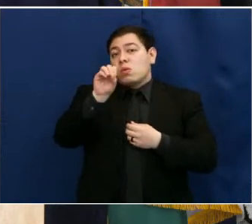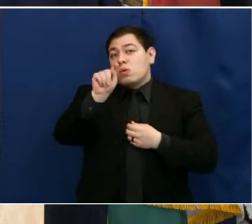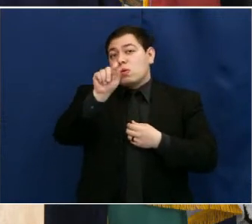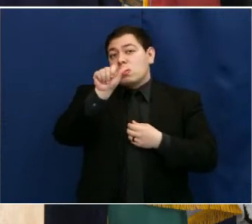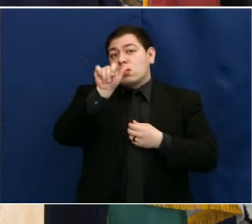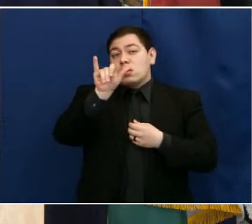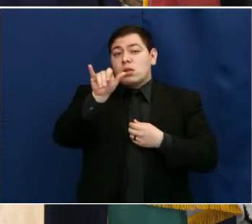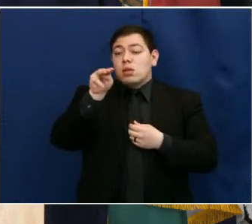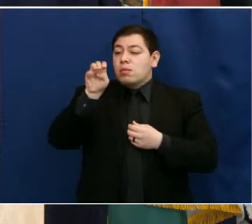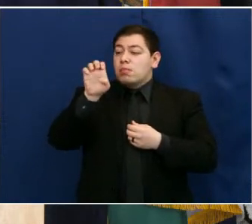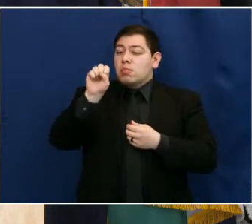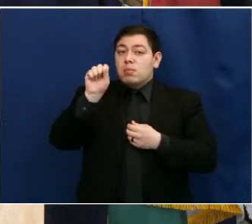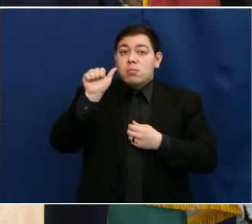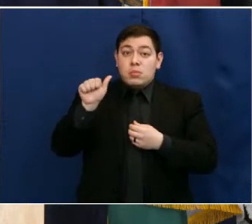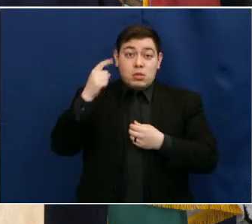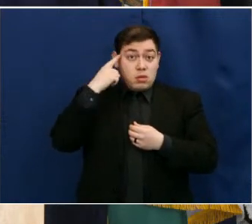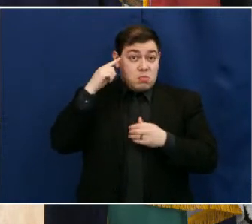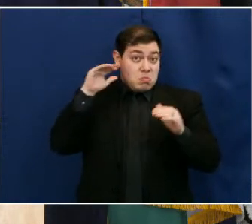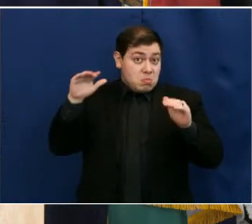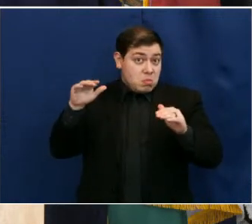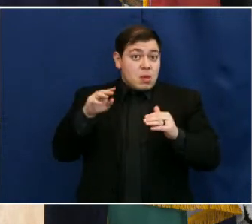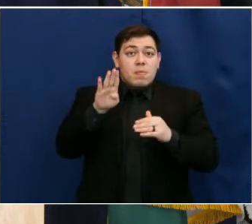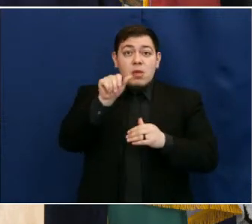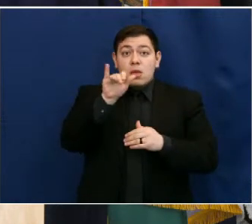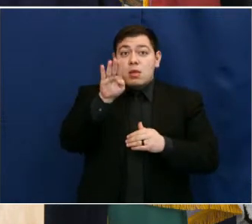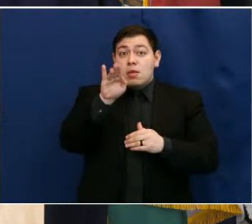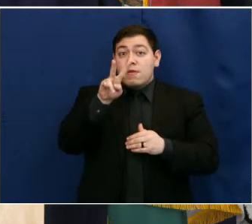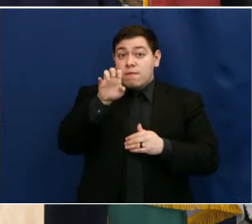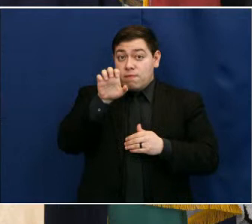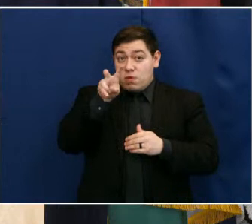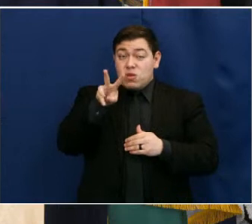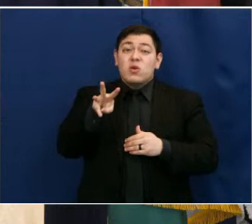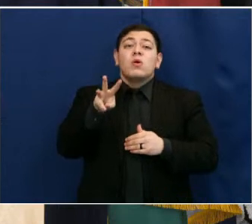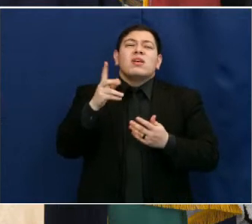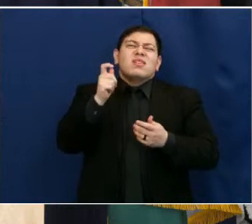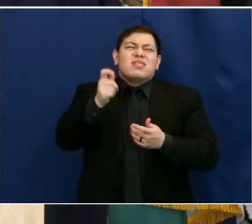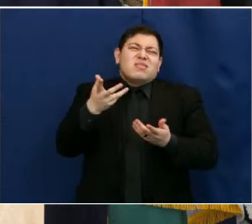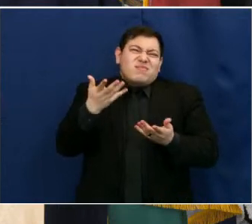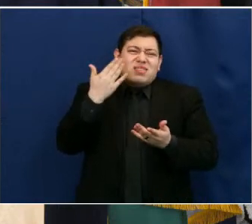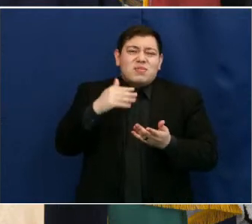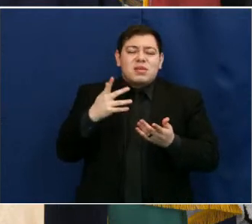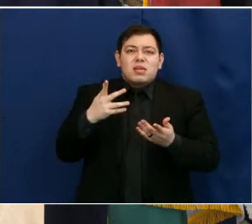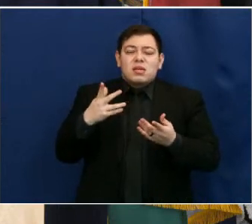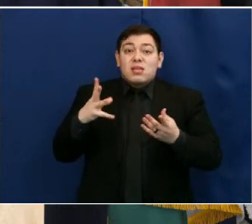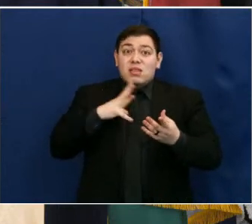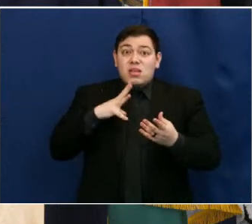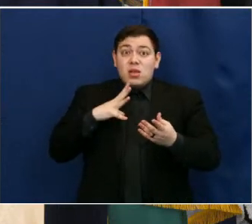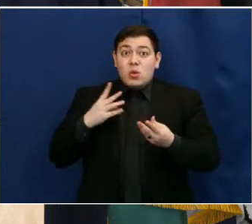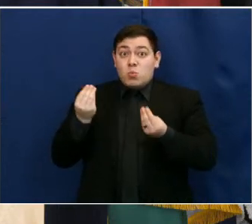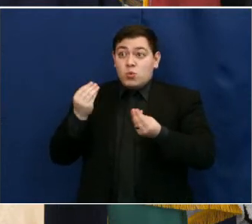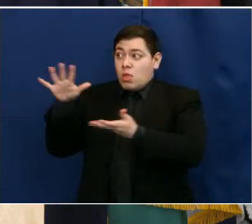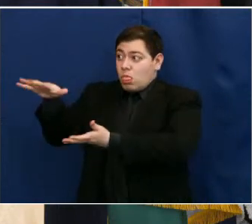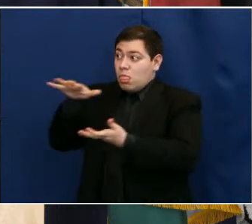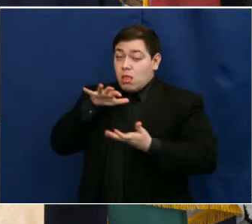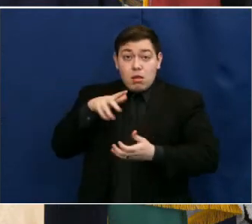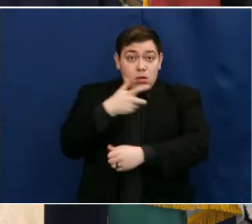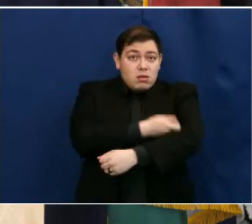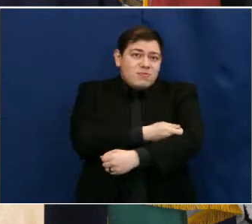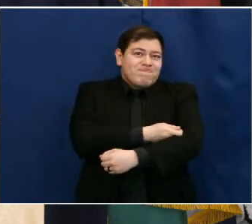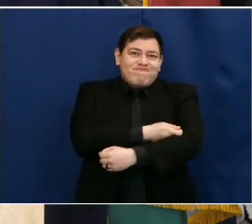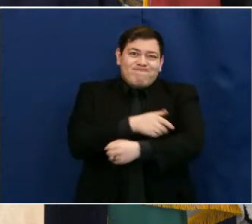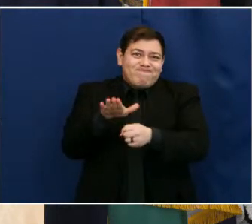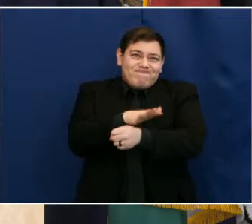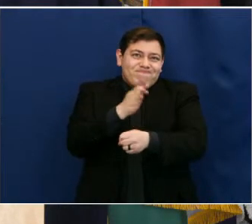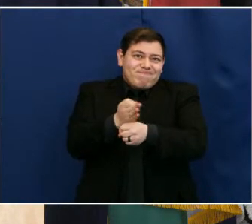personas. Y nomás que solo queremos recordarles que pues desafortunadamente ahorita tenemos el problema de que no hay suficientes vacunas, pero vamos a